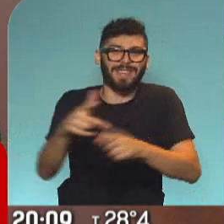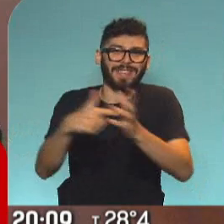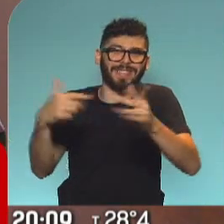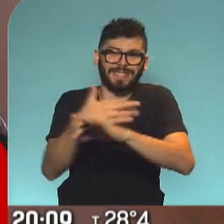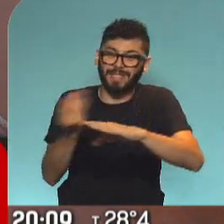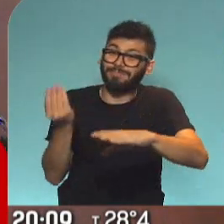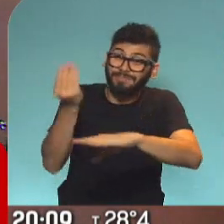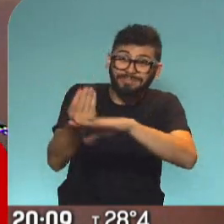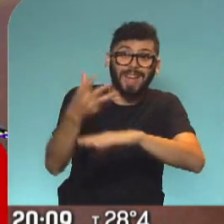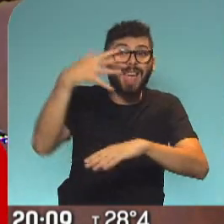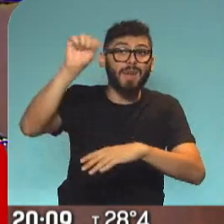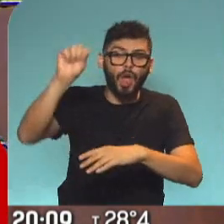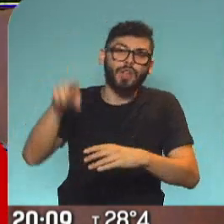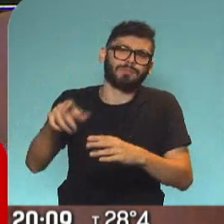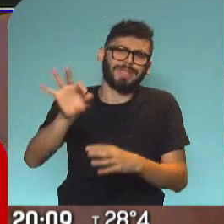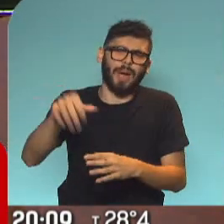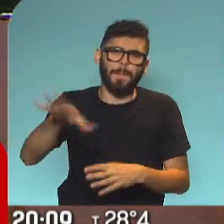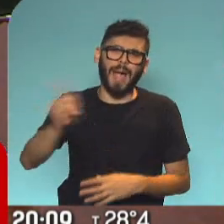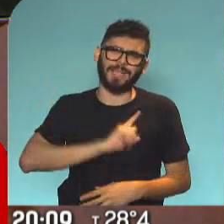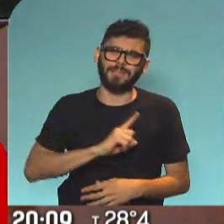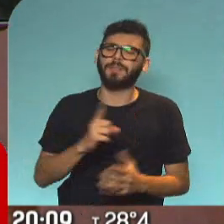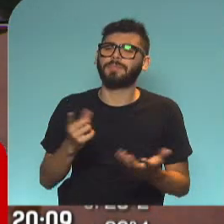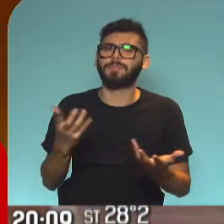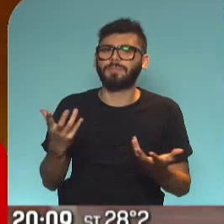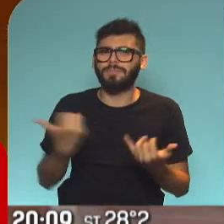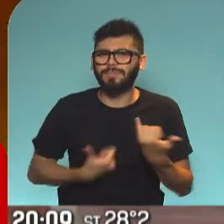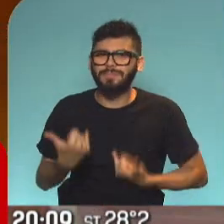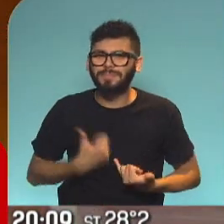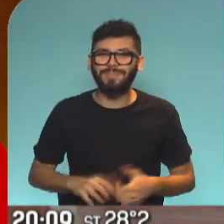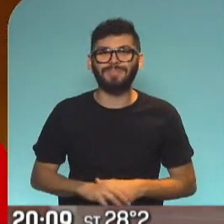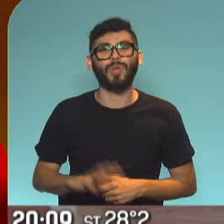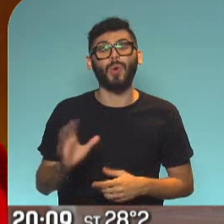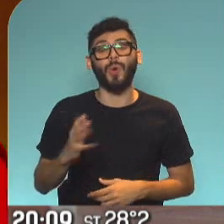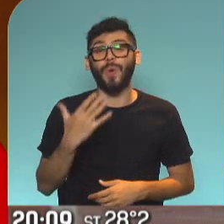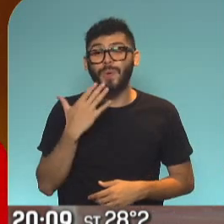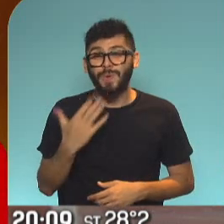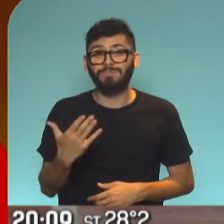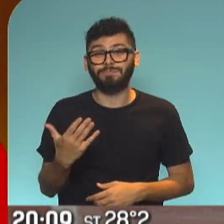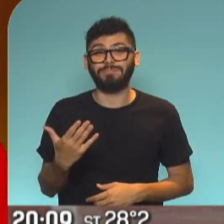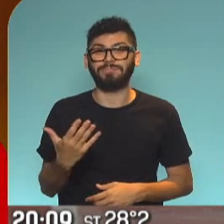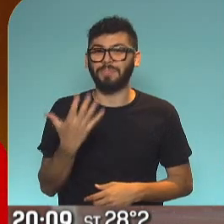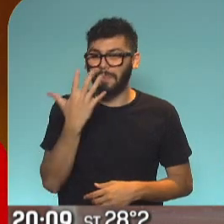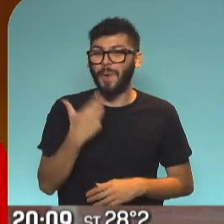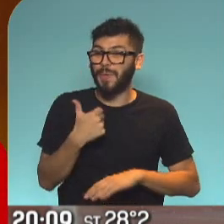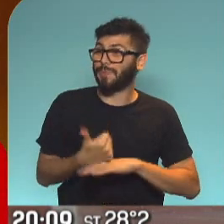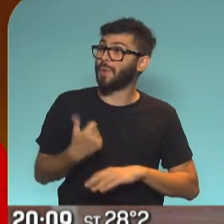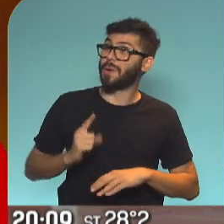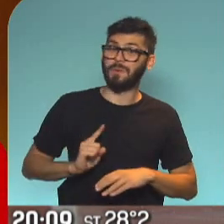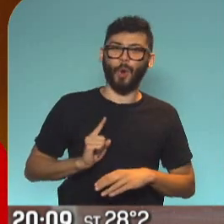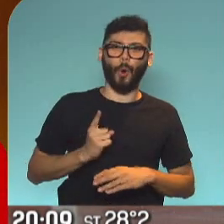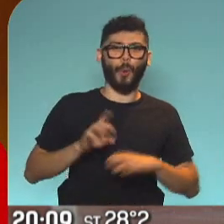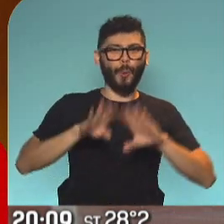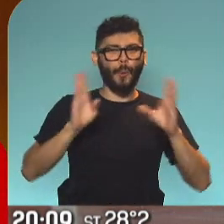más con más propiedad que nosotros de ese pedido. ¿Cómo estás? Un gusto, gracias por la invitación. Orgullo estar acá en la